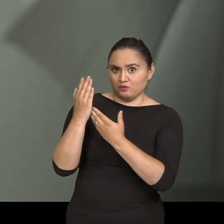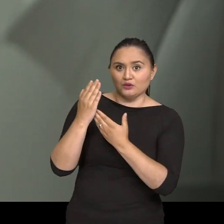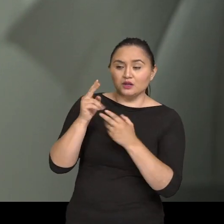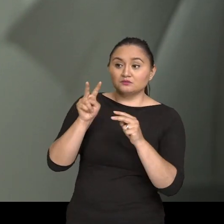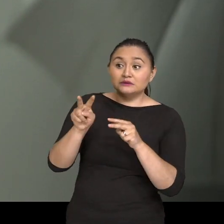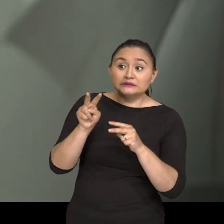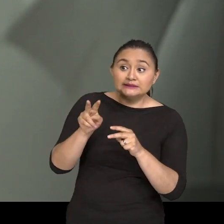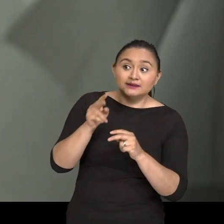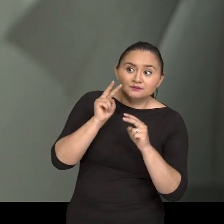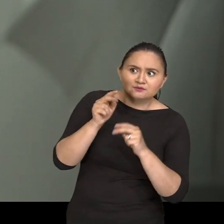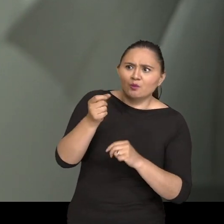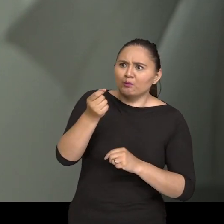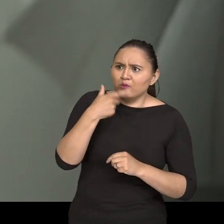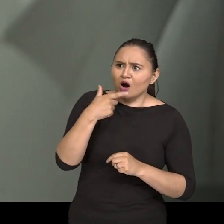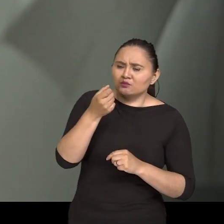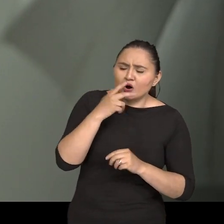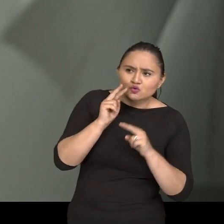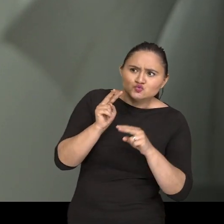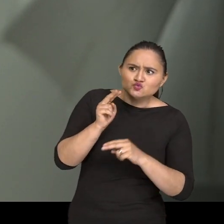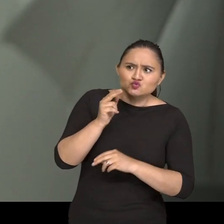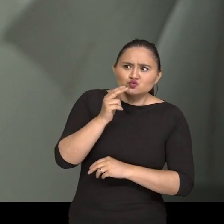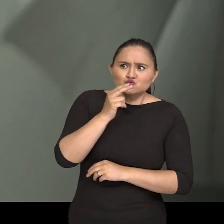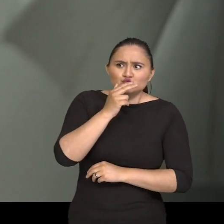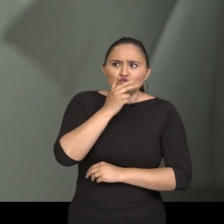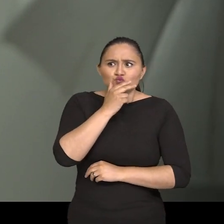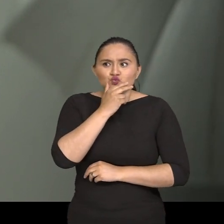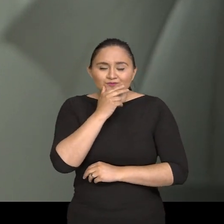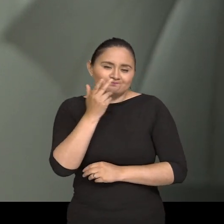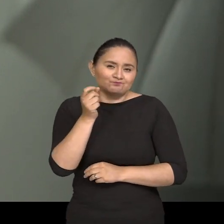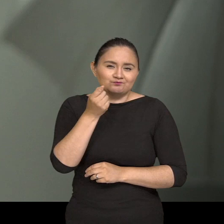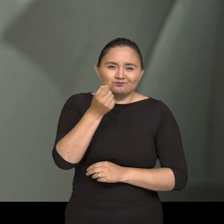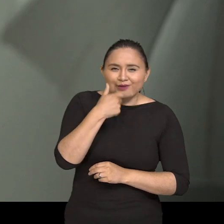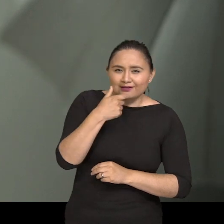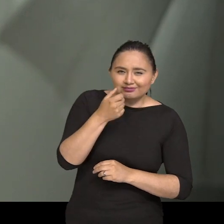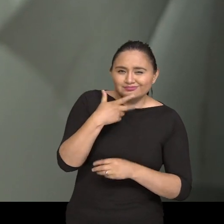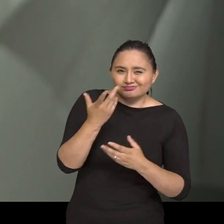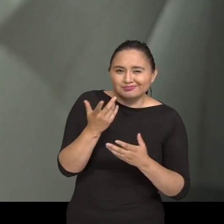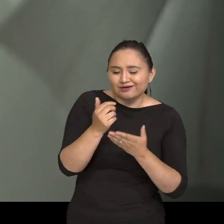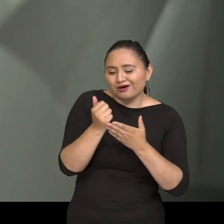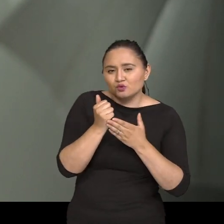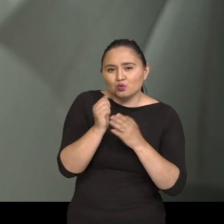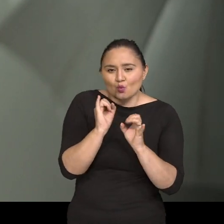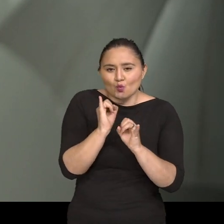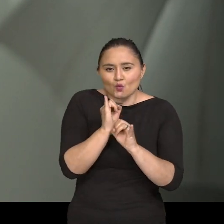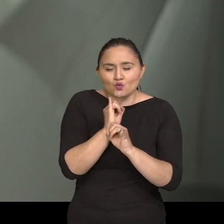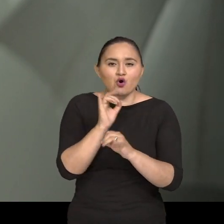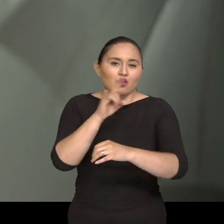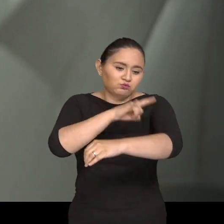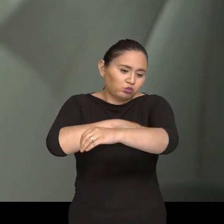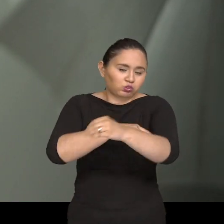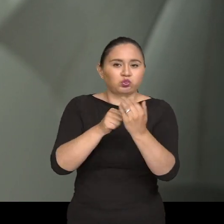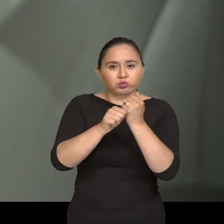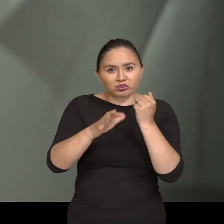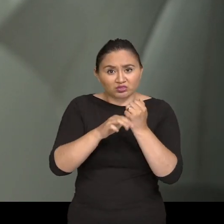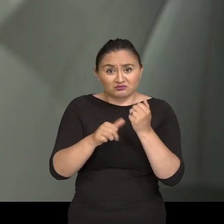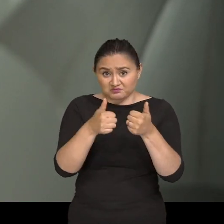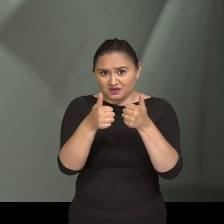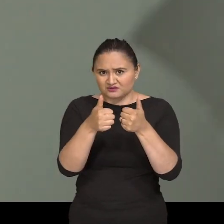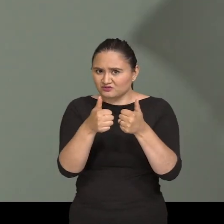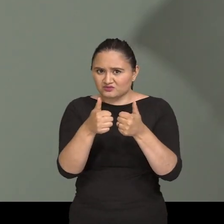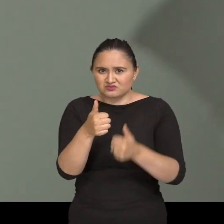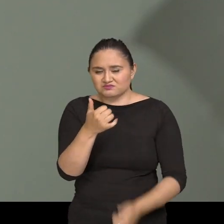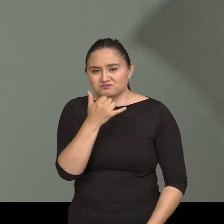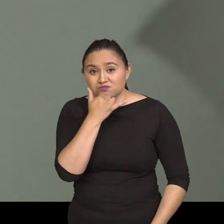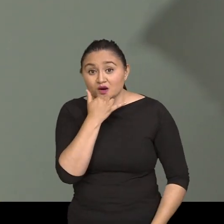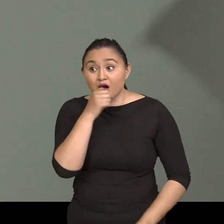cogen y se toman las pastillas las típicas pastillas que son para abordar todo lo que es grasa y eso no